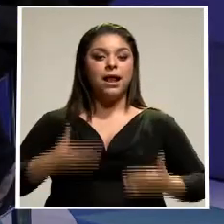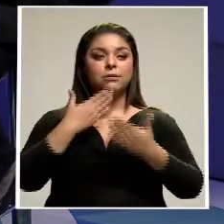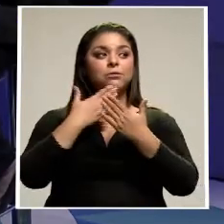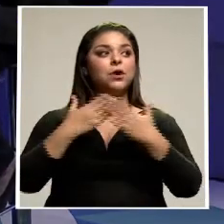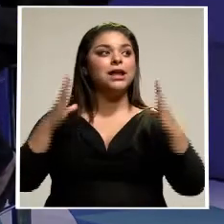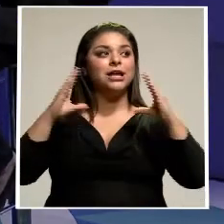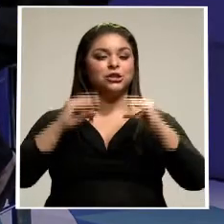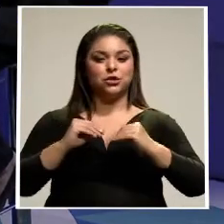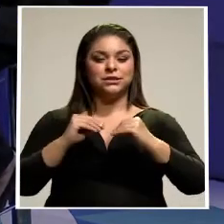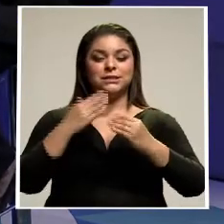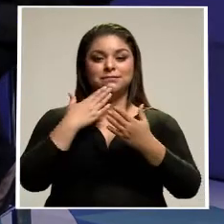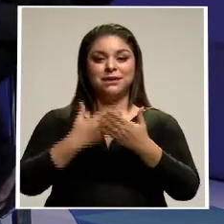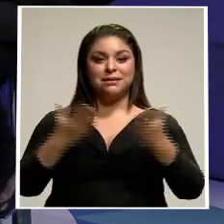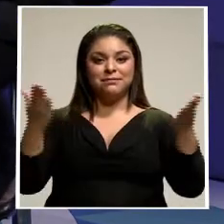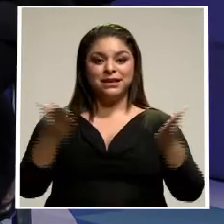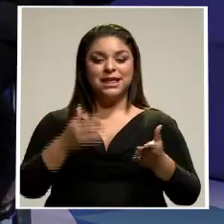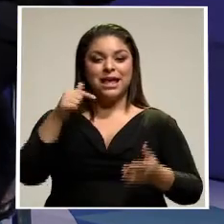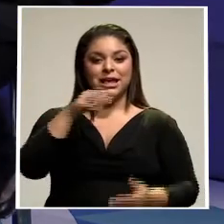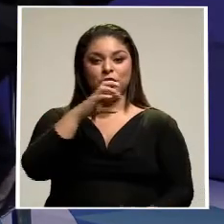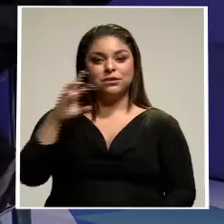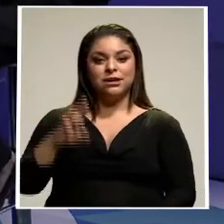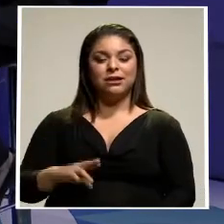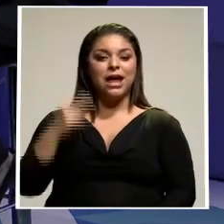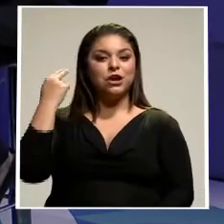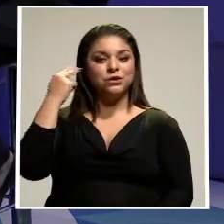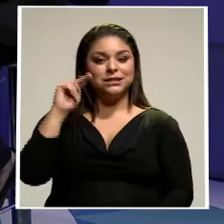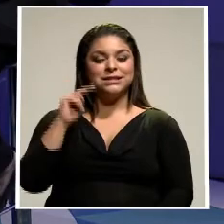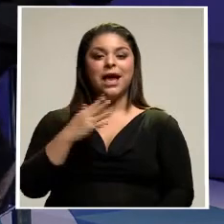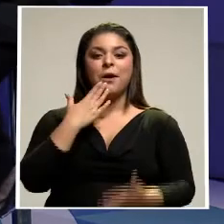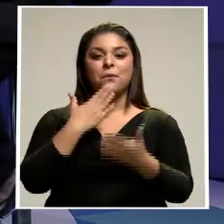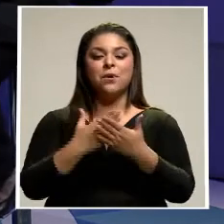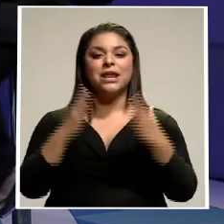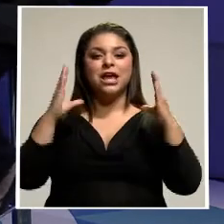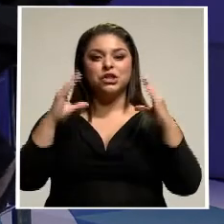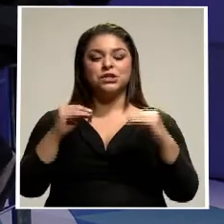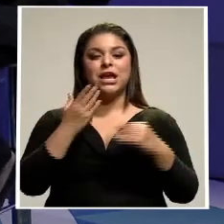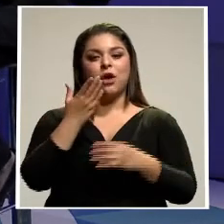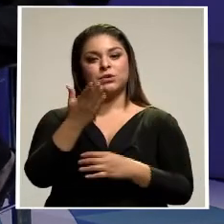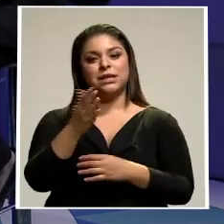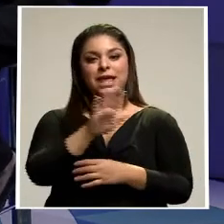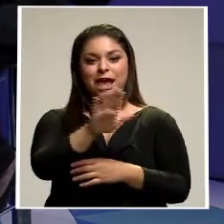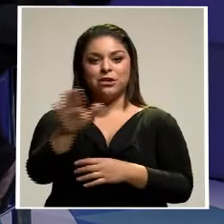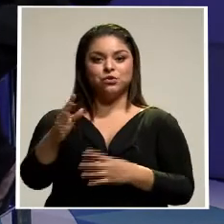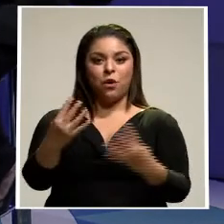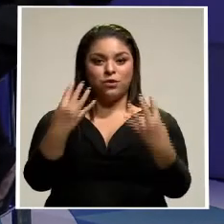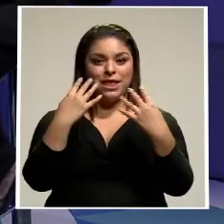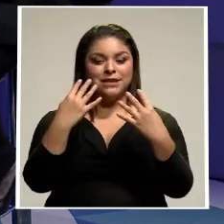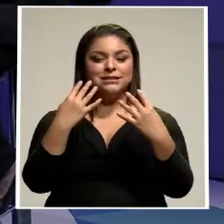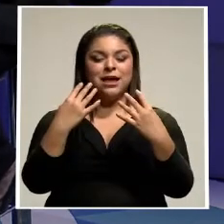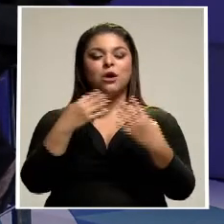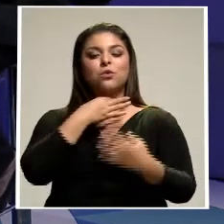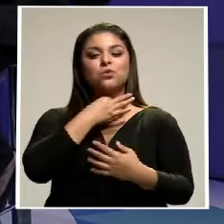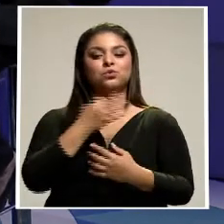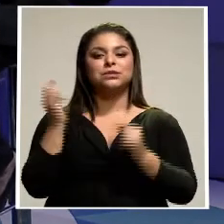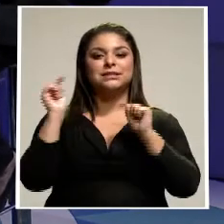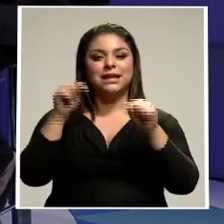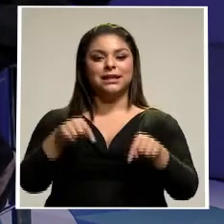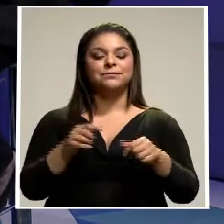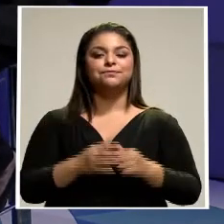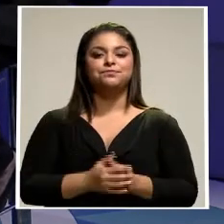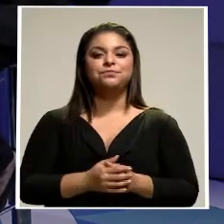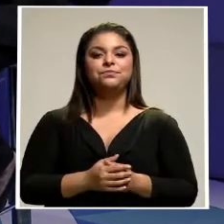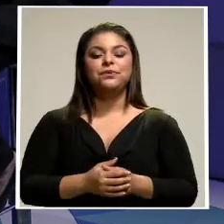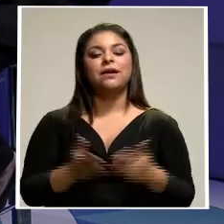Rica Noticias. Muy buenas noches, don Ernesto, a usted y a su audiencia. Es un gusto estar acá. Doña Nancy, felicidades por